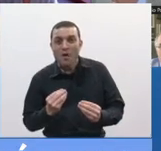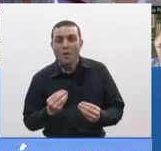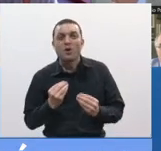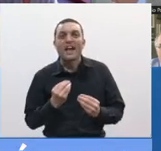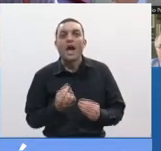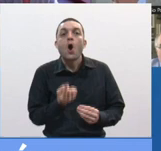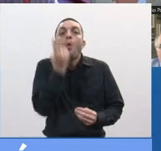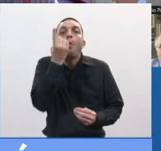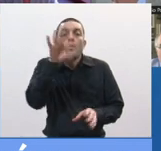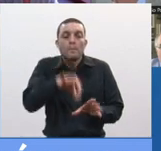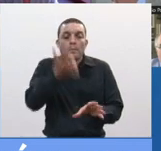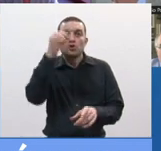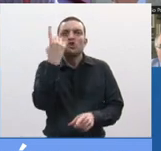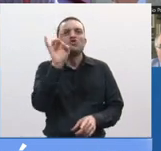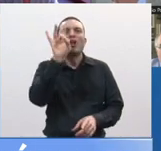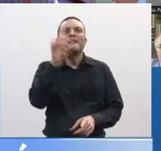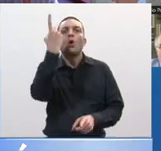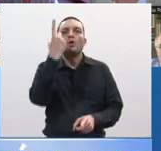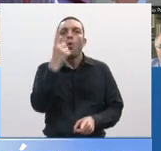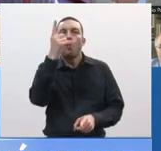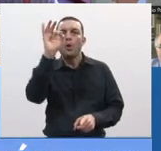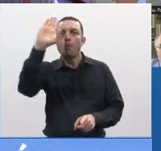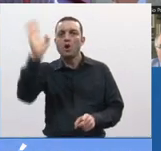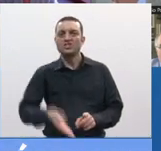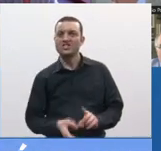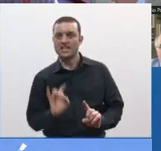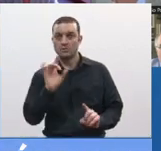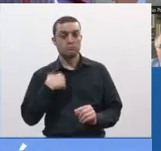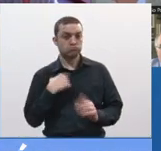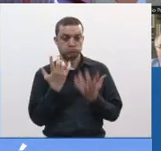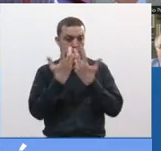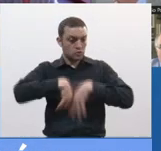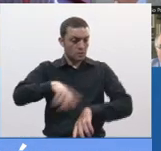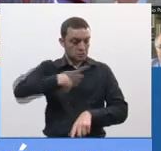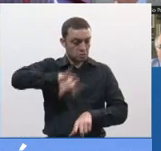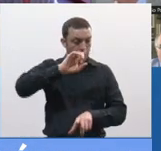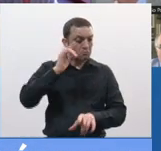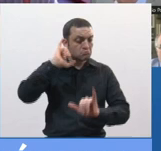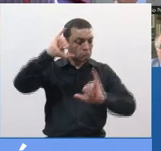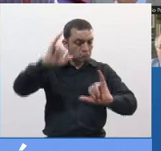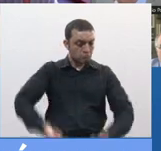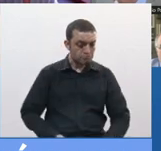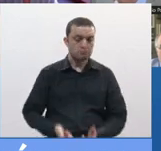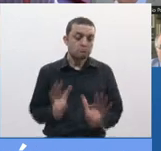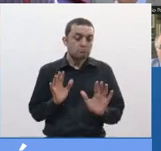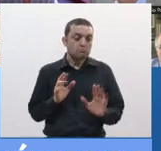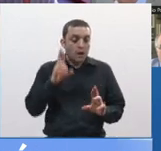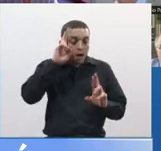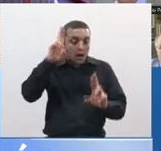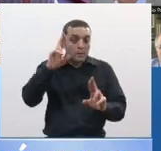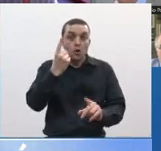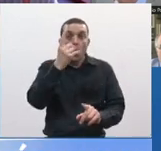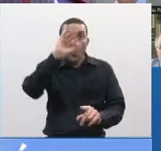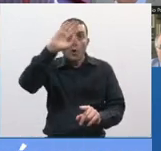por 1% los votos perdimos. Inmediatamente dijimos, sí, señores, está bien, reconocemos, perdimos por por